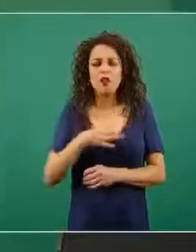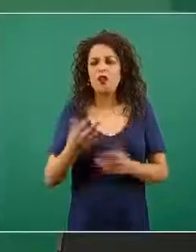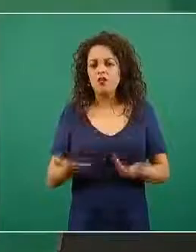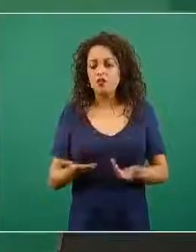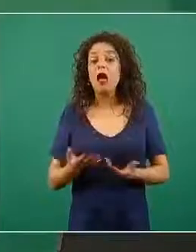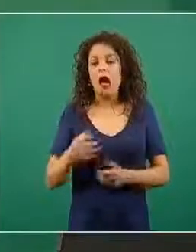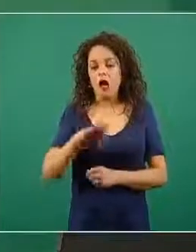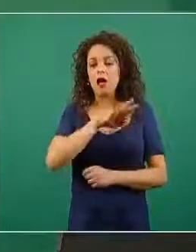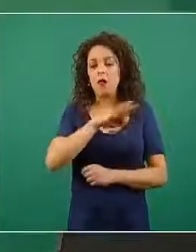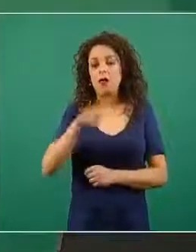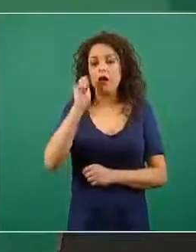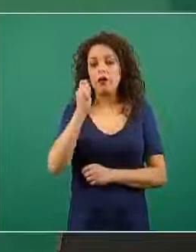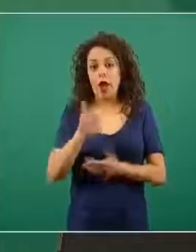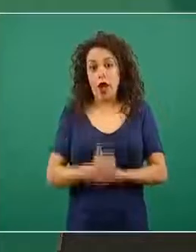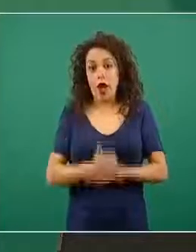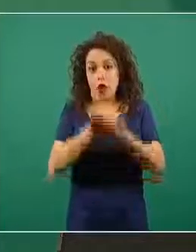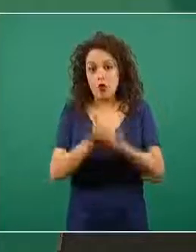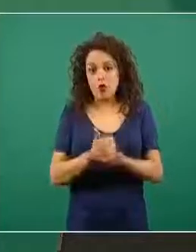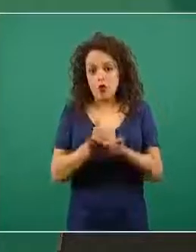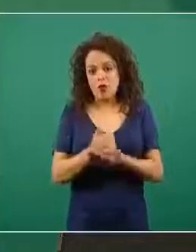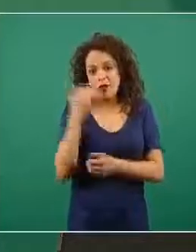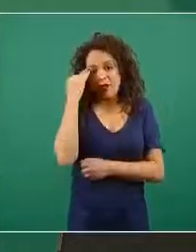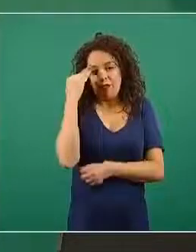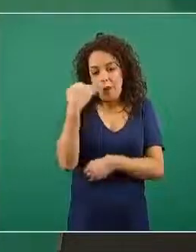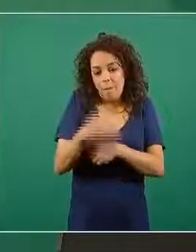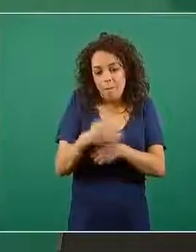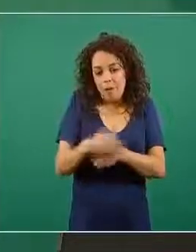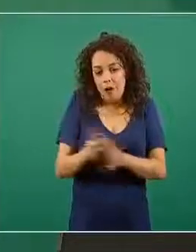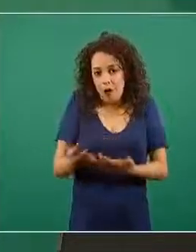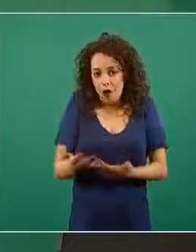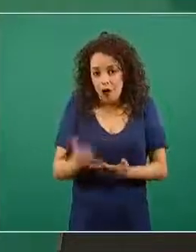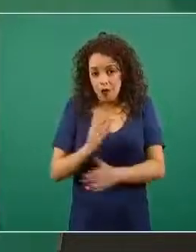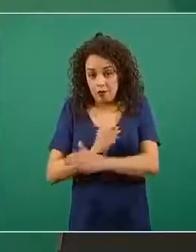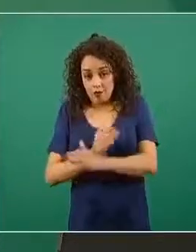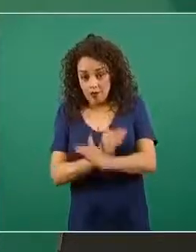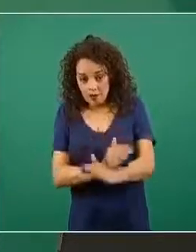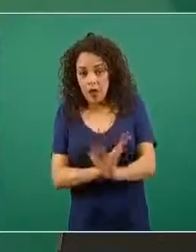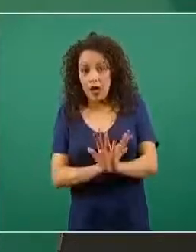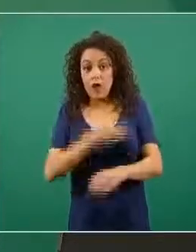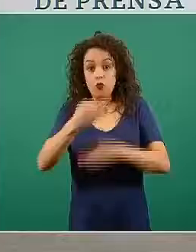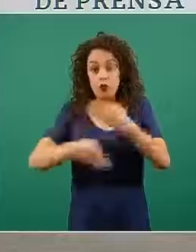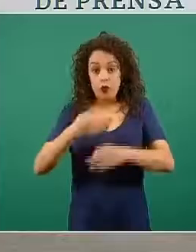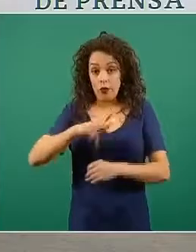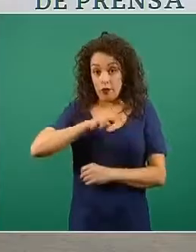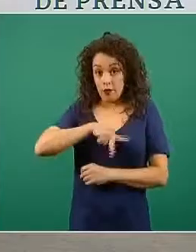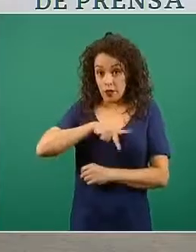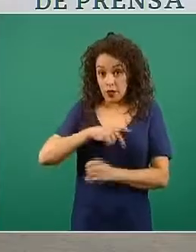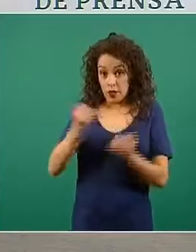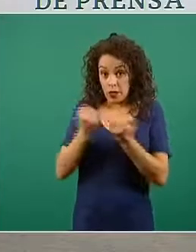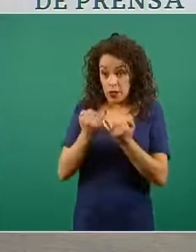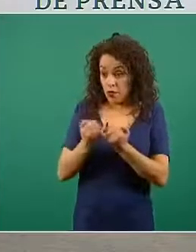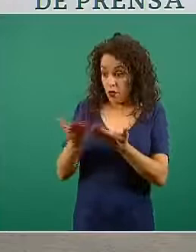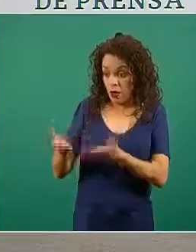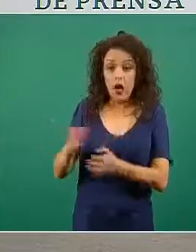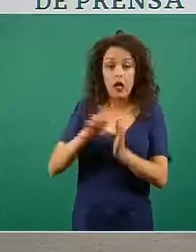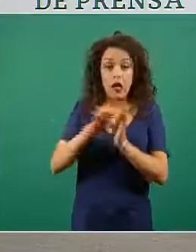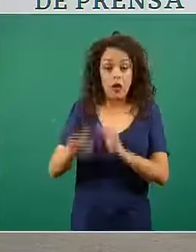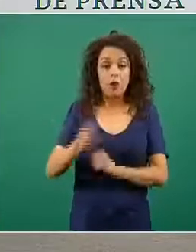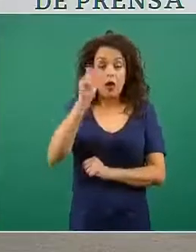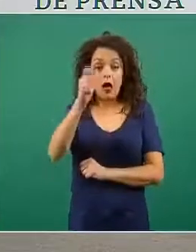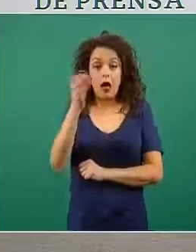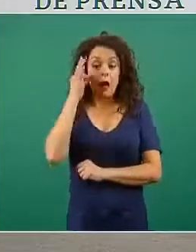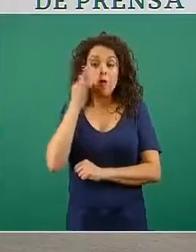alguna inmunidad temporal, no todos los virus son como el de varicela, que te